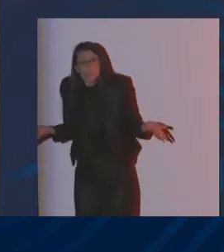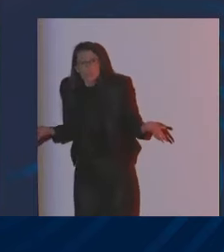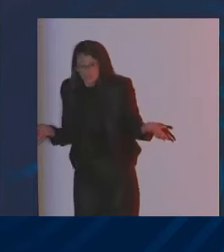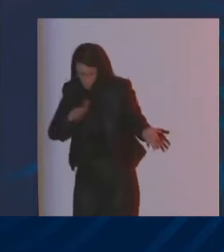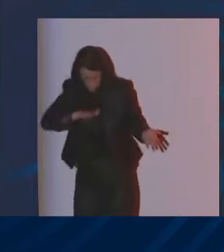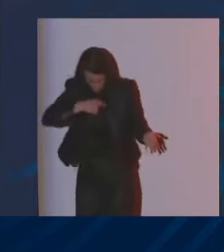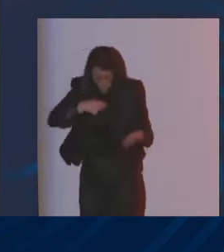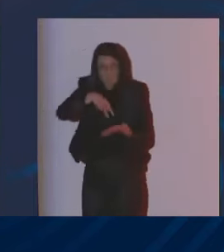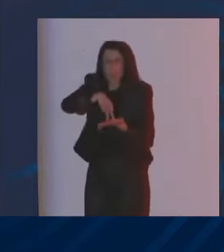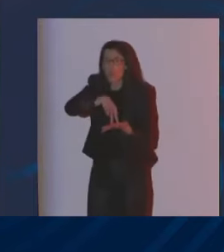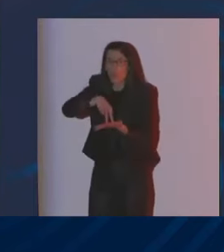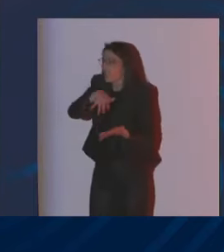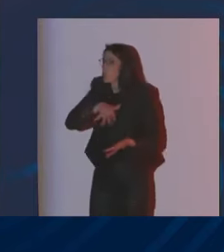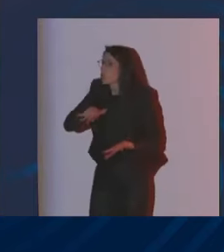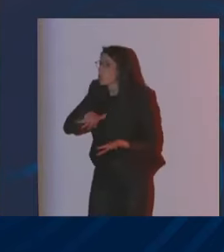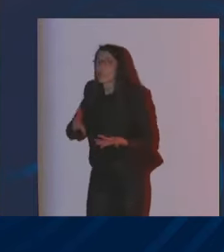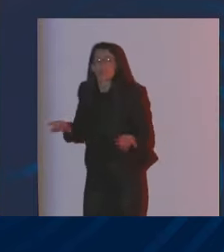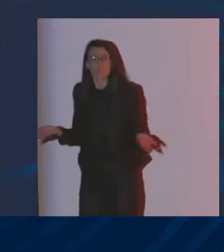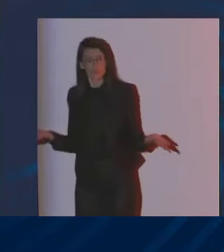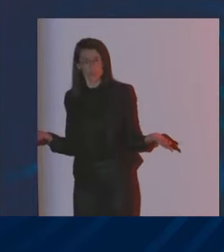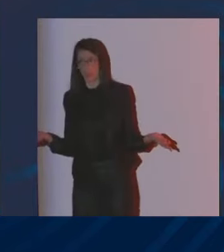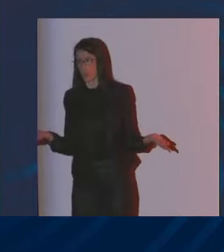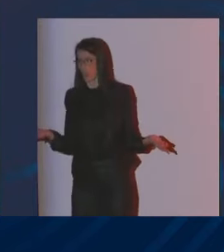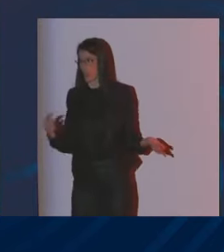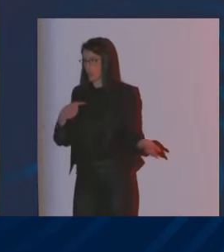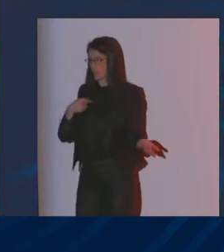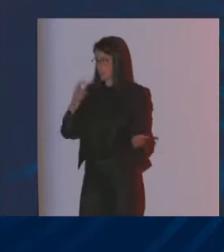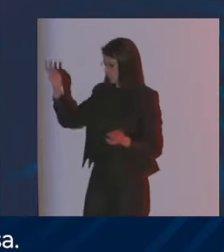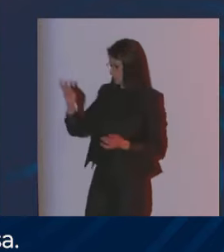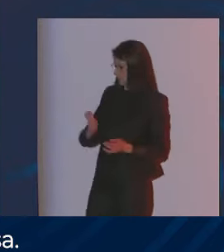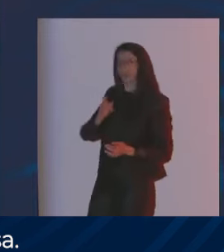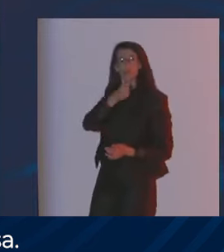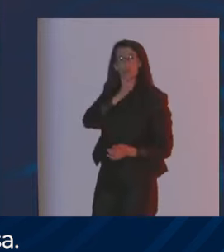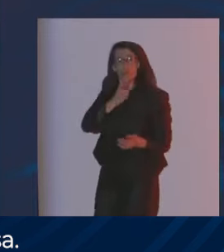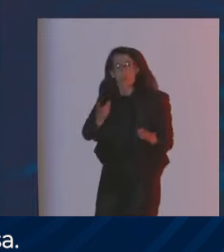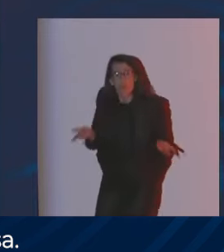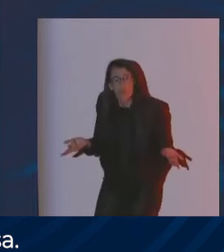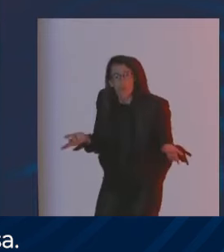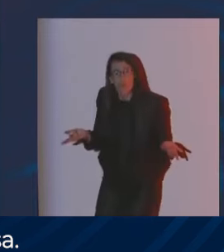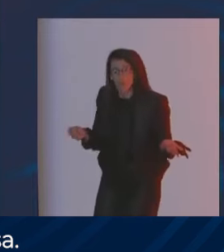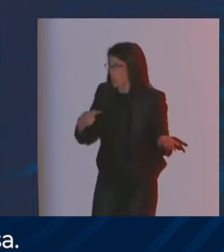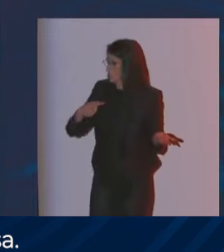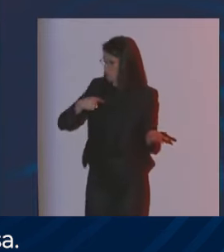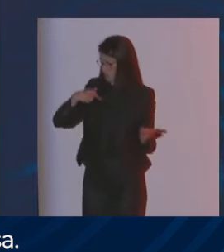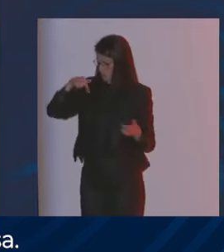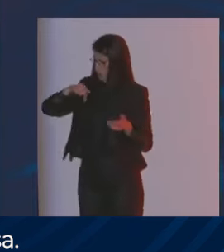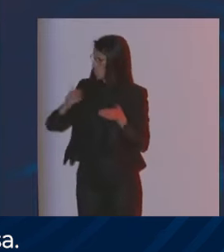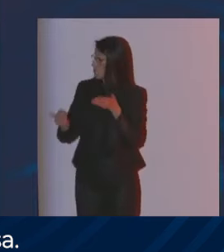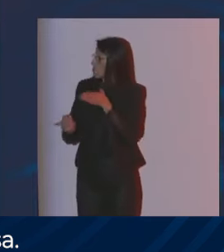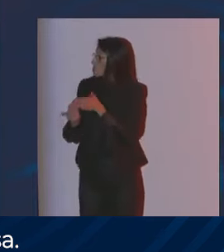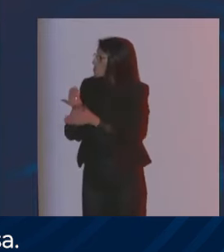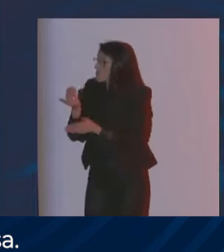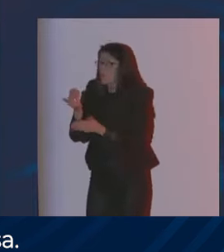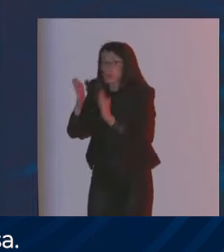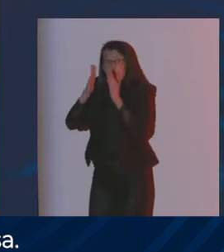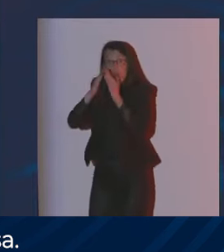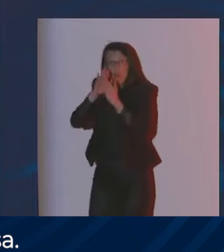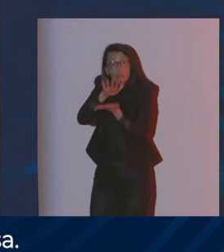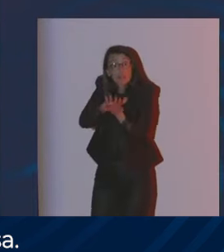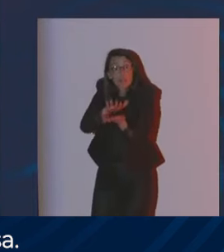¿Pero dónde estoy? ¿Pero cómo he llegado hasta aquí? Si yo estaba esta mañana tan tranquila en mi